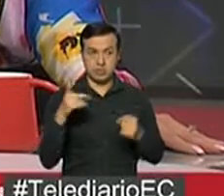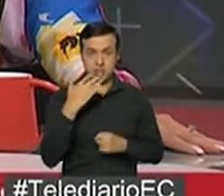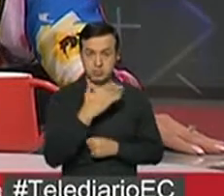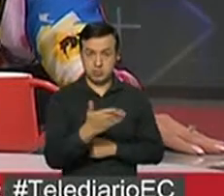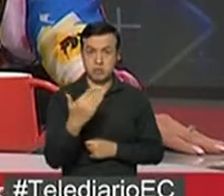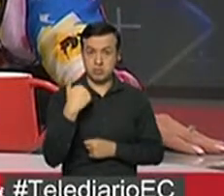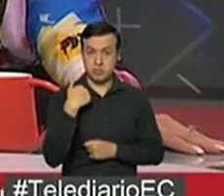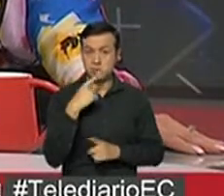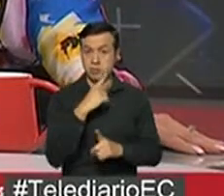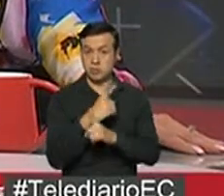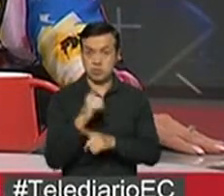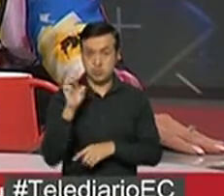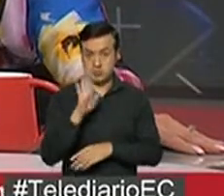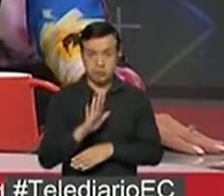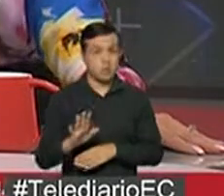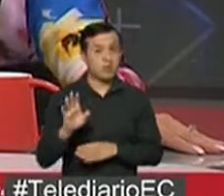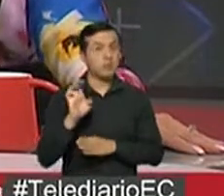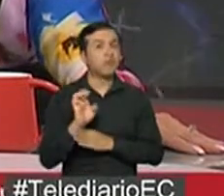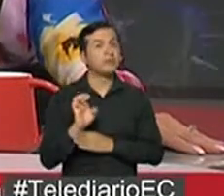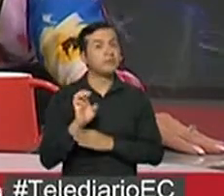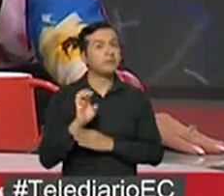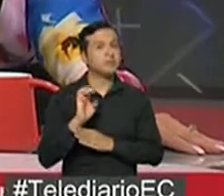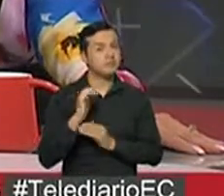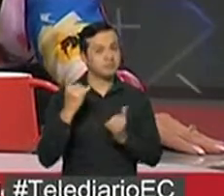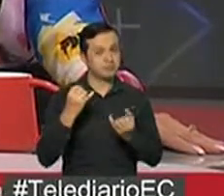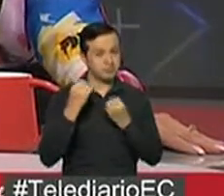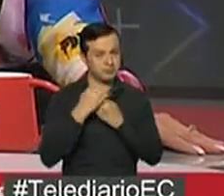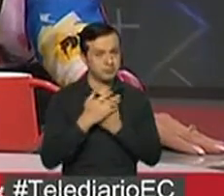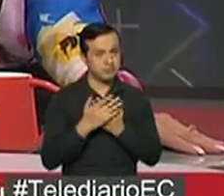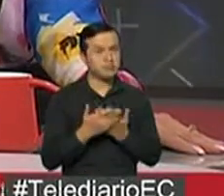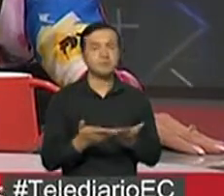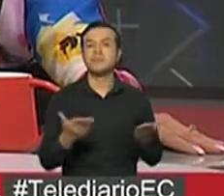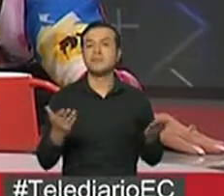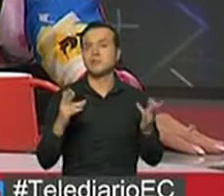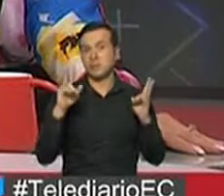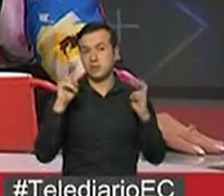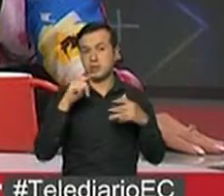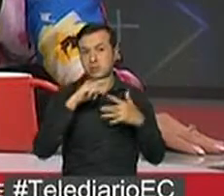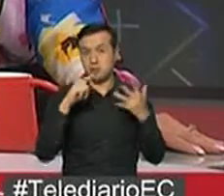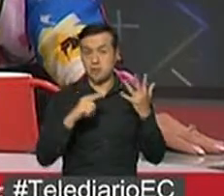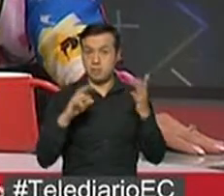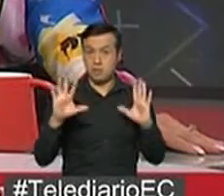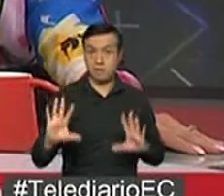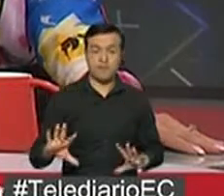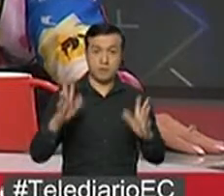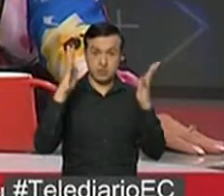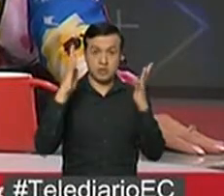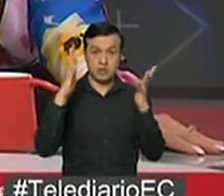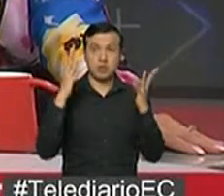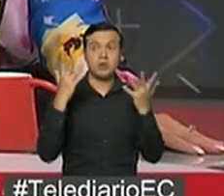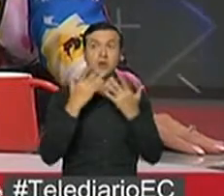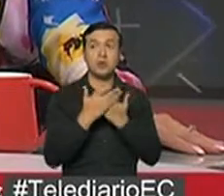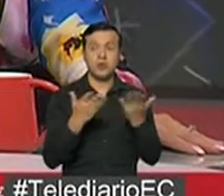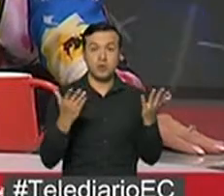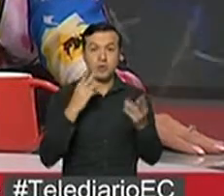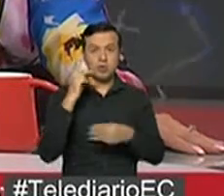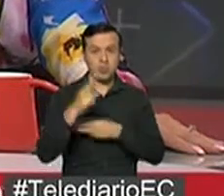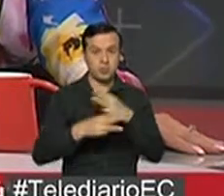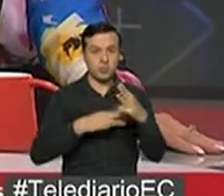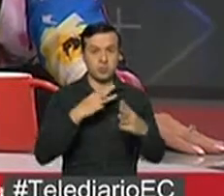discapacidad en nuestro país en el siguiente reportaje le contamos sobre el festival con ecos de un mundo